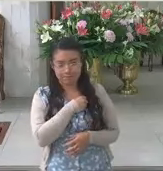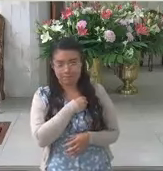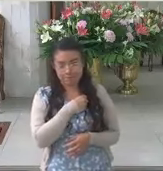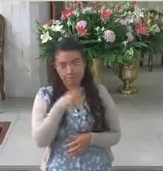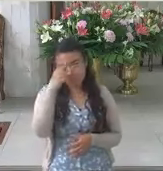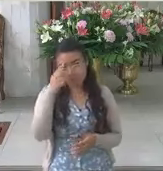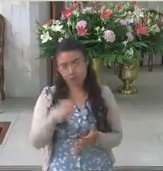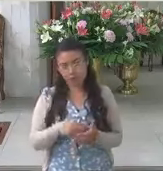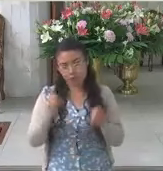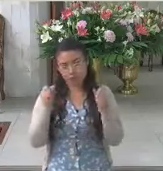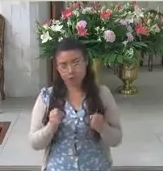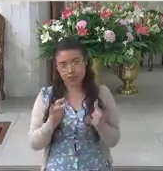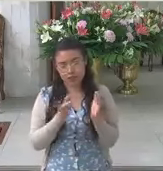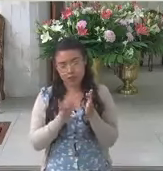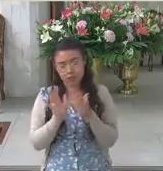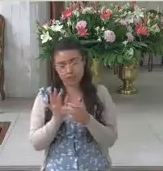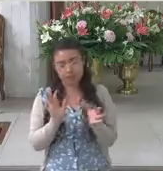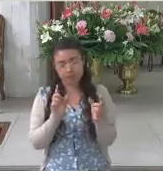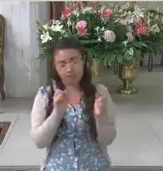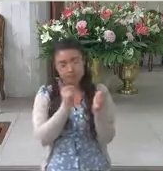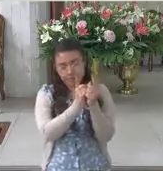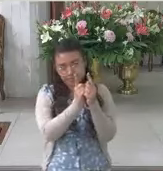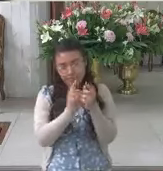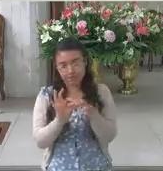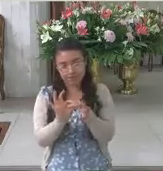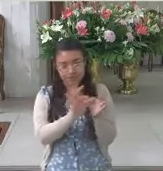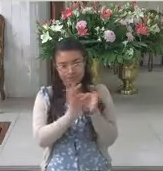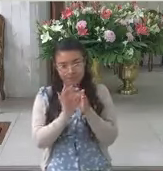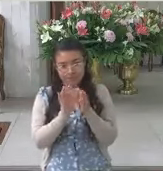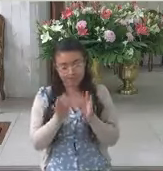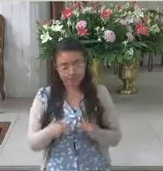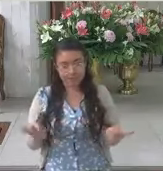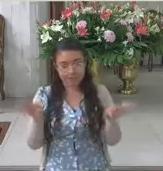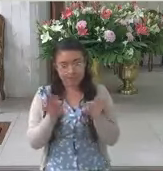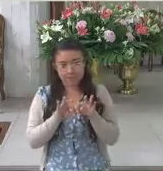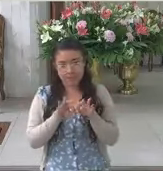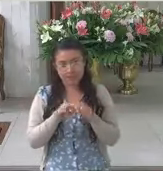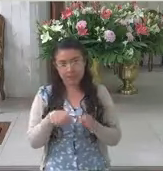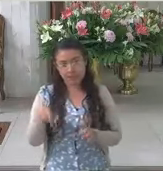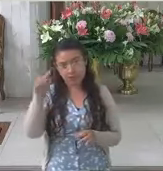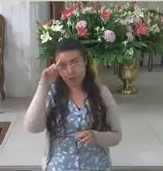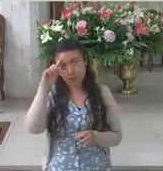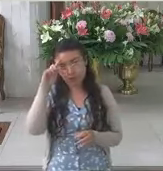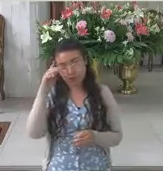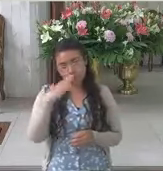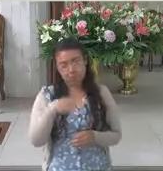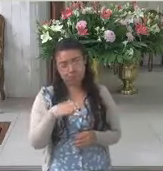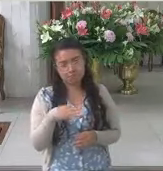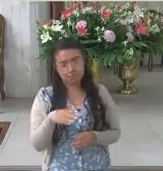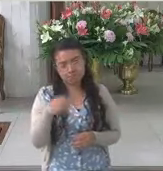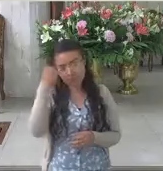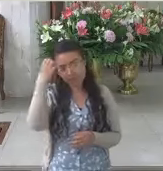no depender de nuestras fuerzas no depender de que sabemos unos textos de La Biblia sino